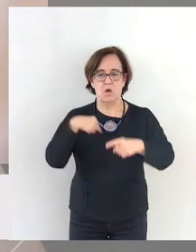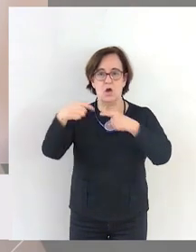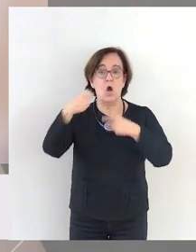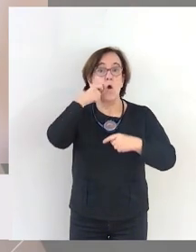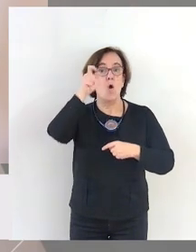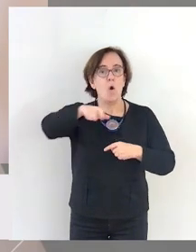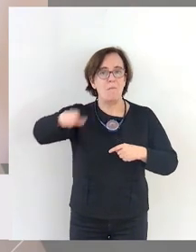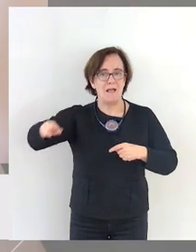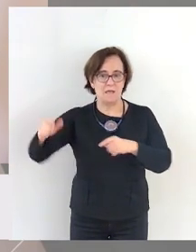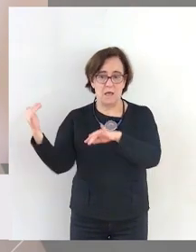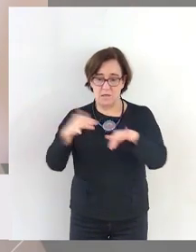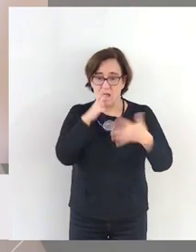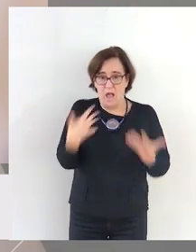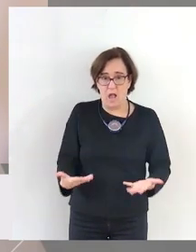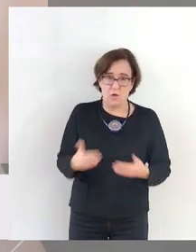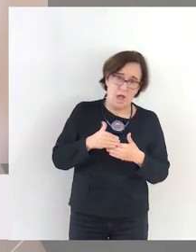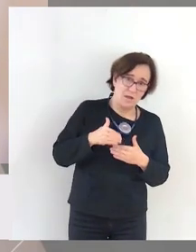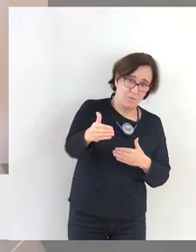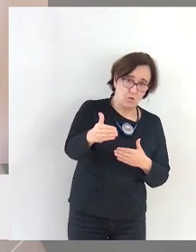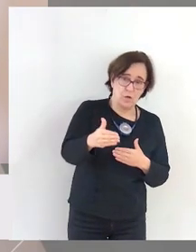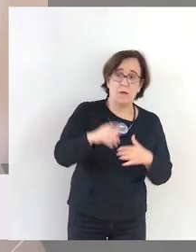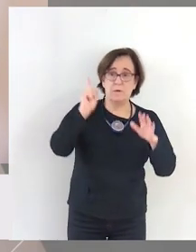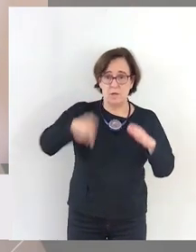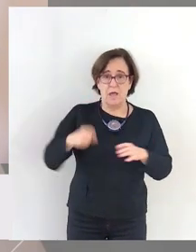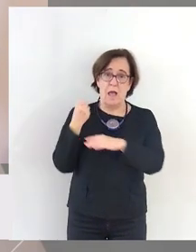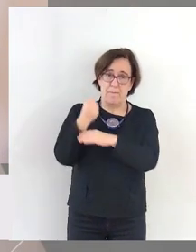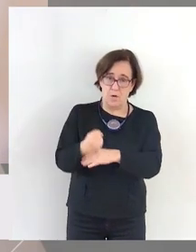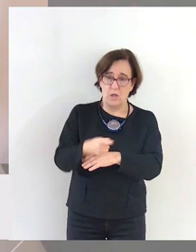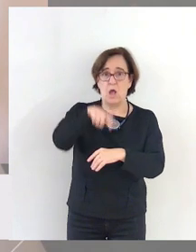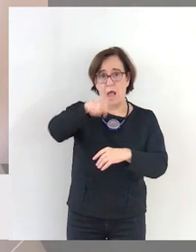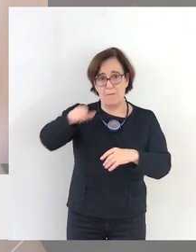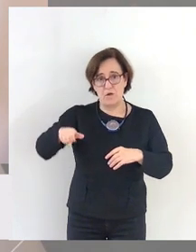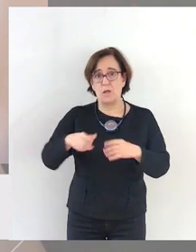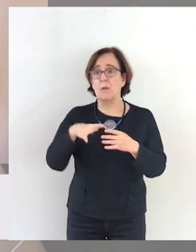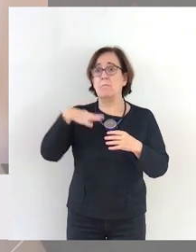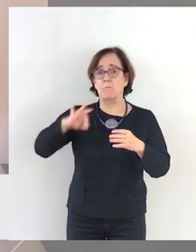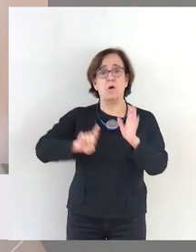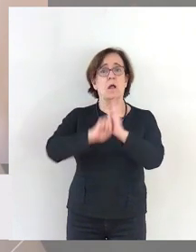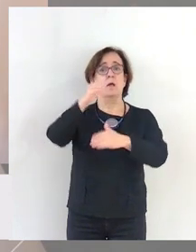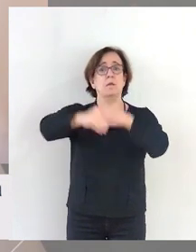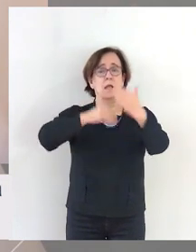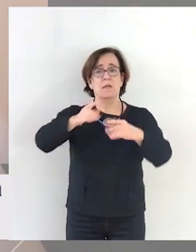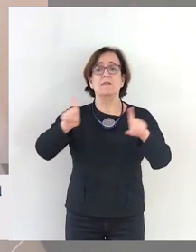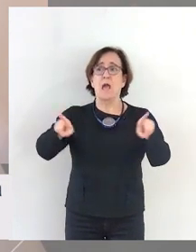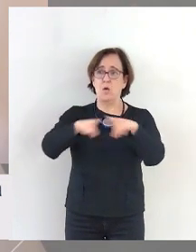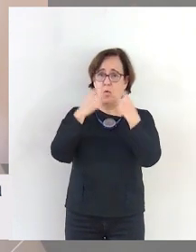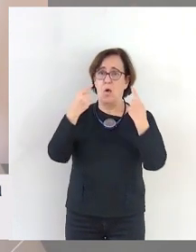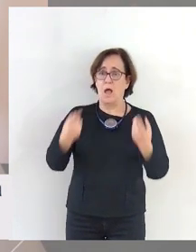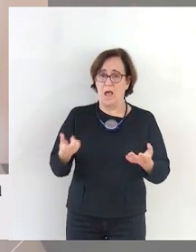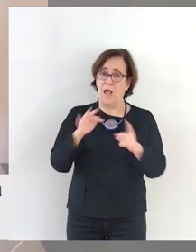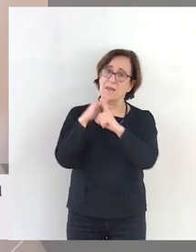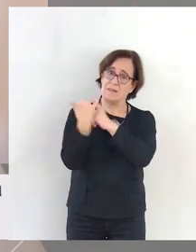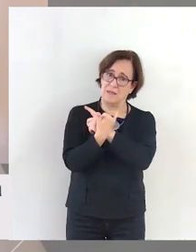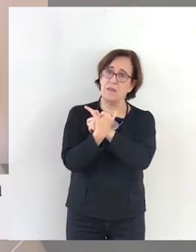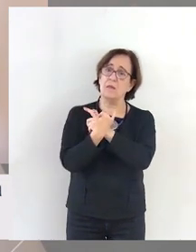humanitarias tanto ahora como en el futuro y en el apoyo a las personas para que prosperen a pesar de estas